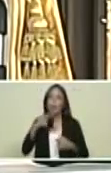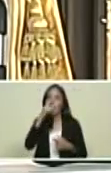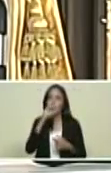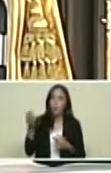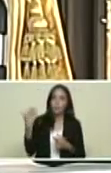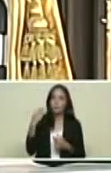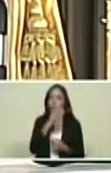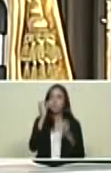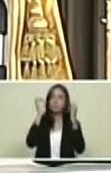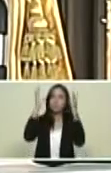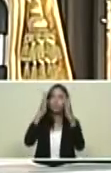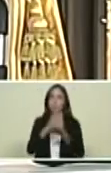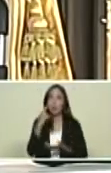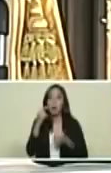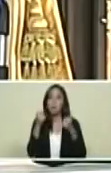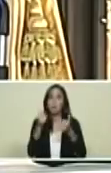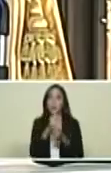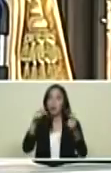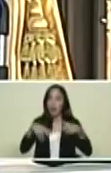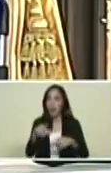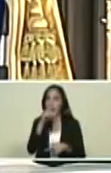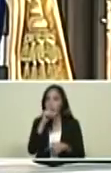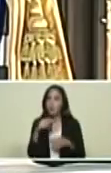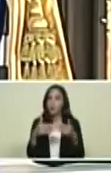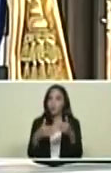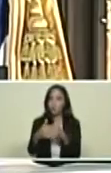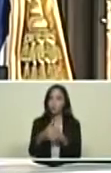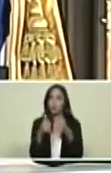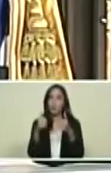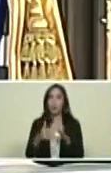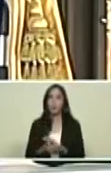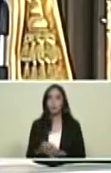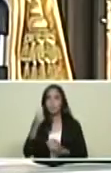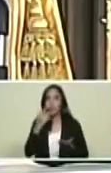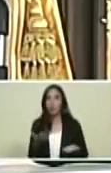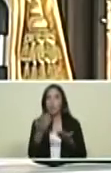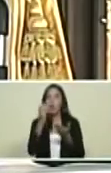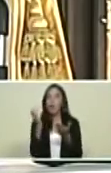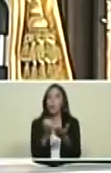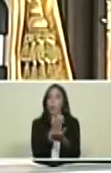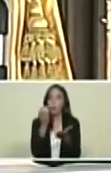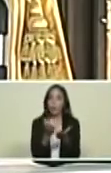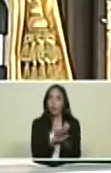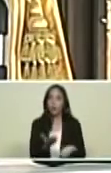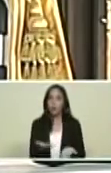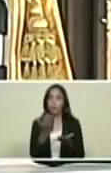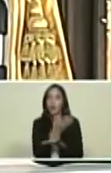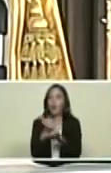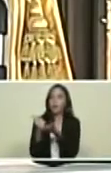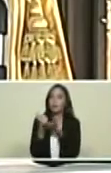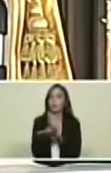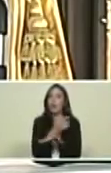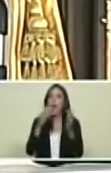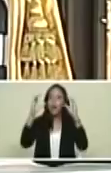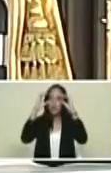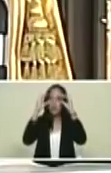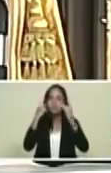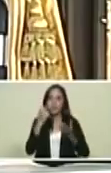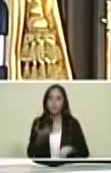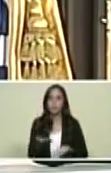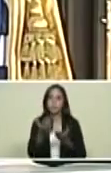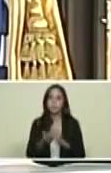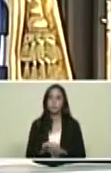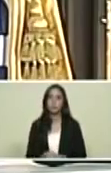bien. Y este año también va saliendo bien. Aquí están los cuadernos. Si me ayuda por aquí, por favor. Ahí está bien,